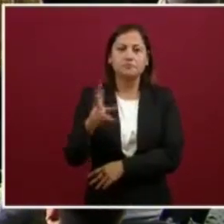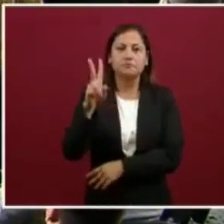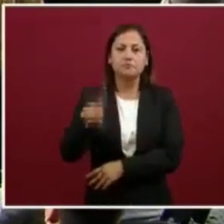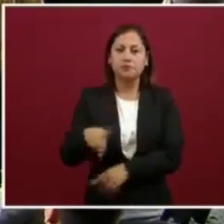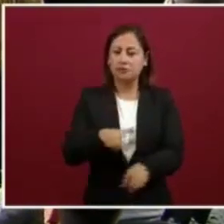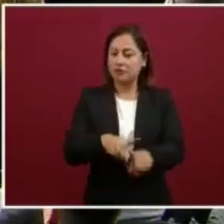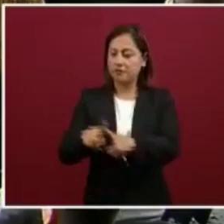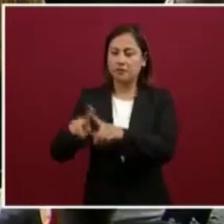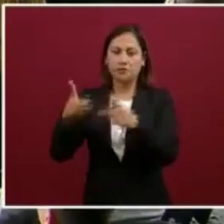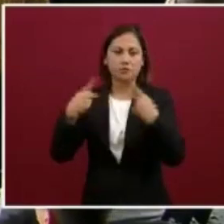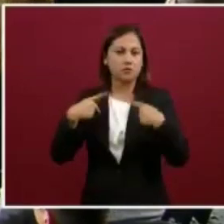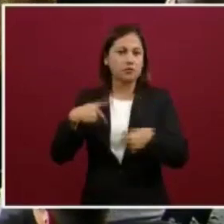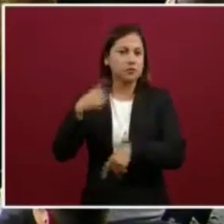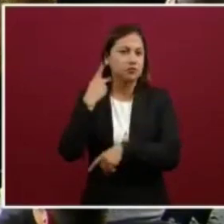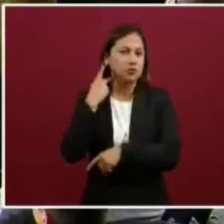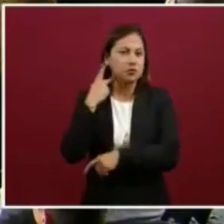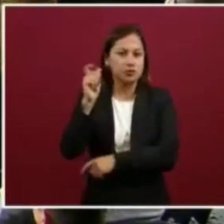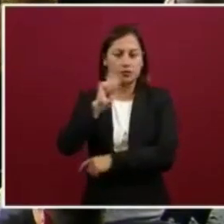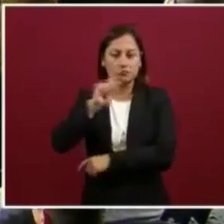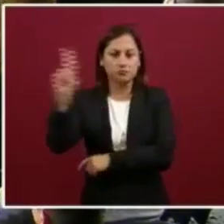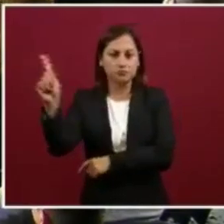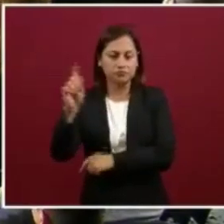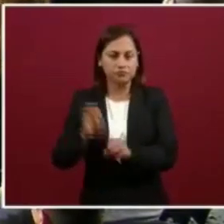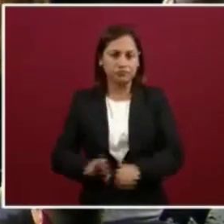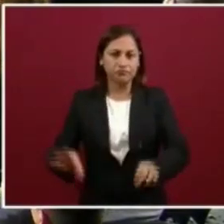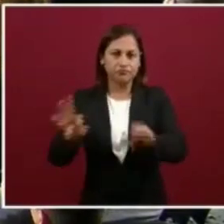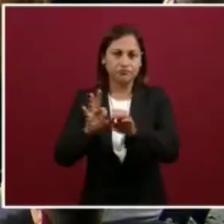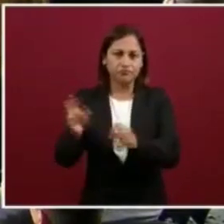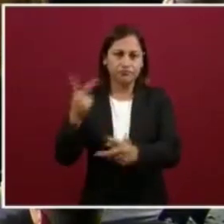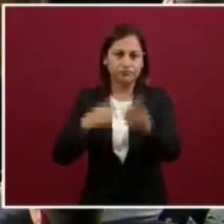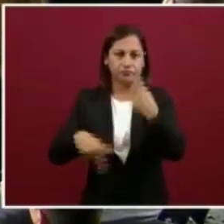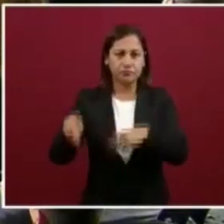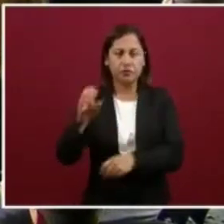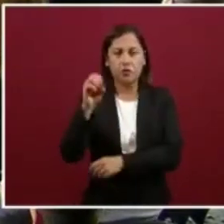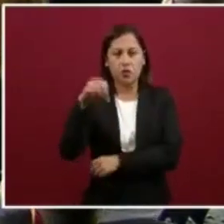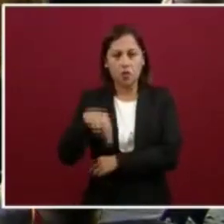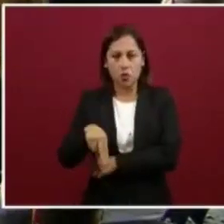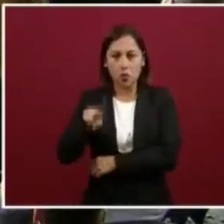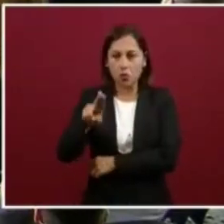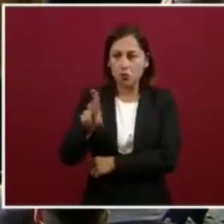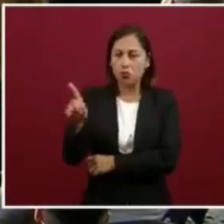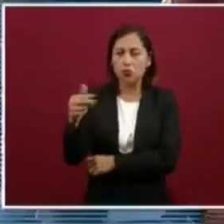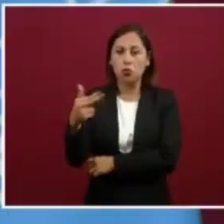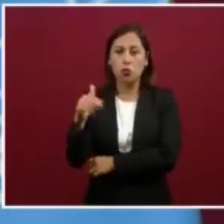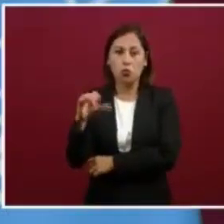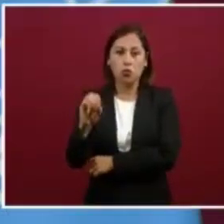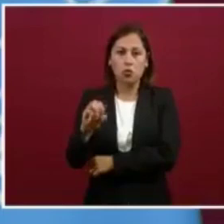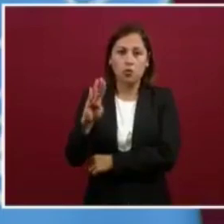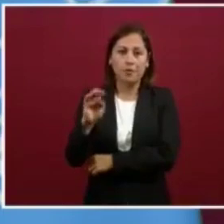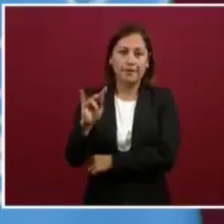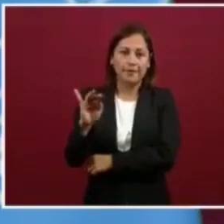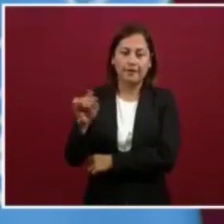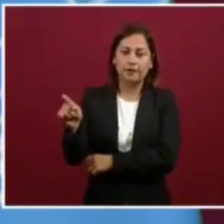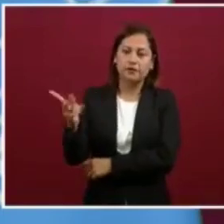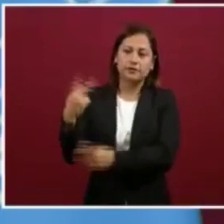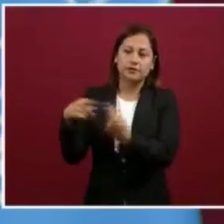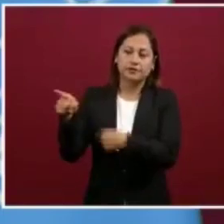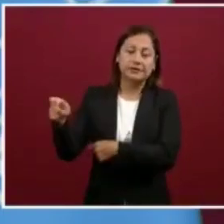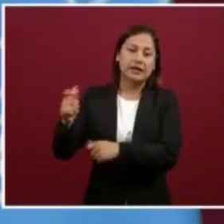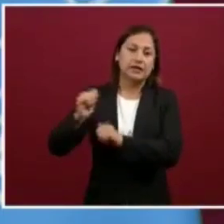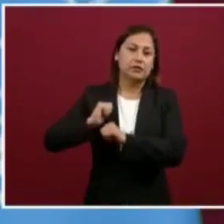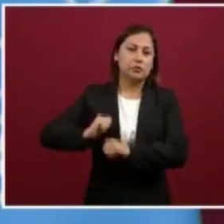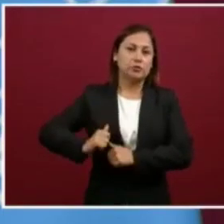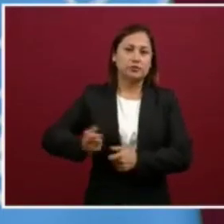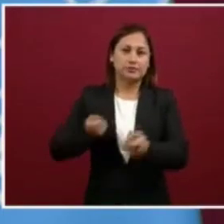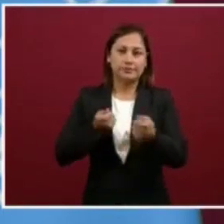cuerpo diplomático, colegas de Naciones Unidas, querido Hugo Beteta, quien coordinó realmente gran parte de este esfuerzo. Me es muy